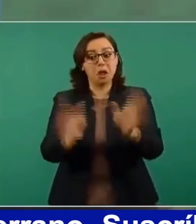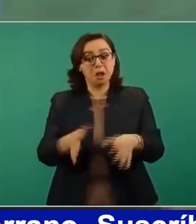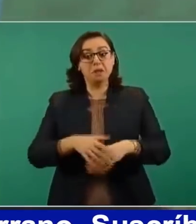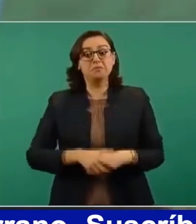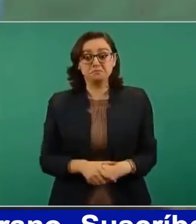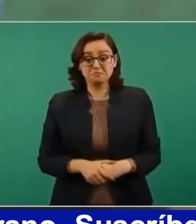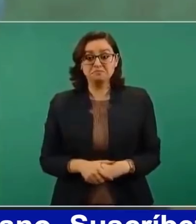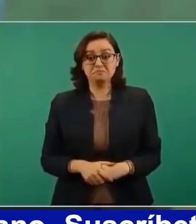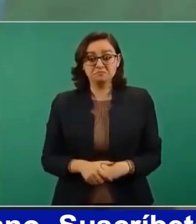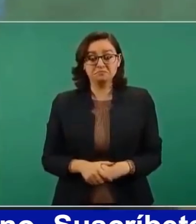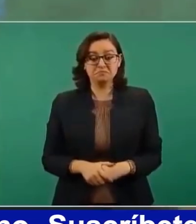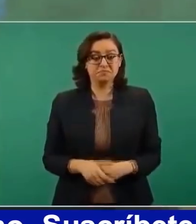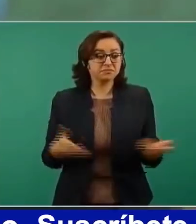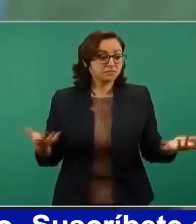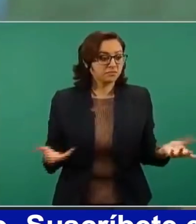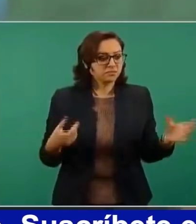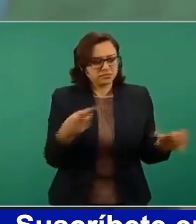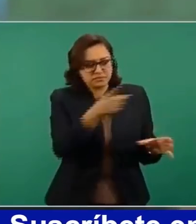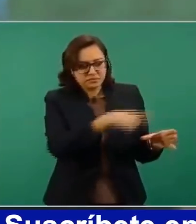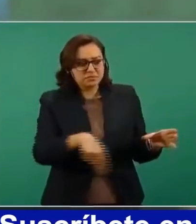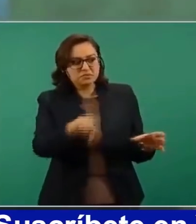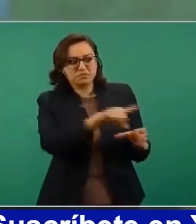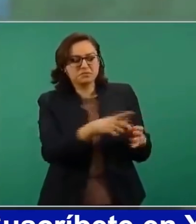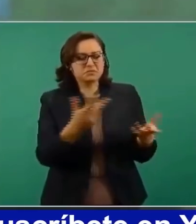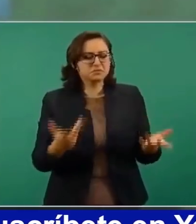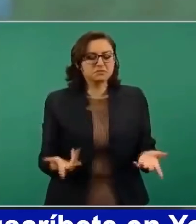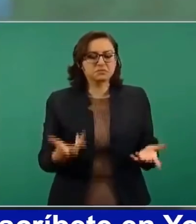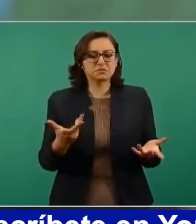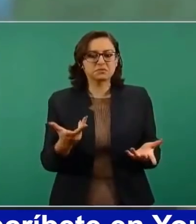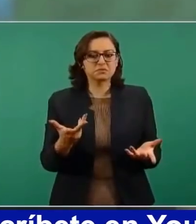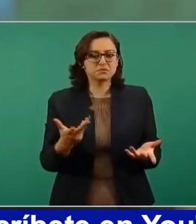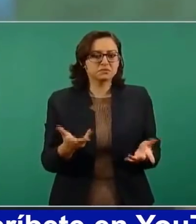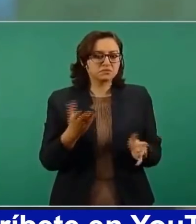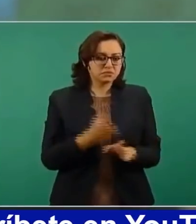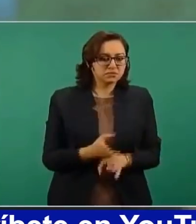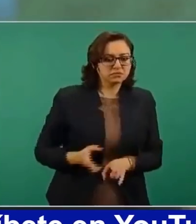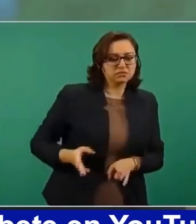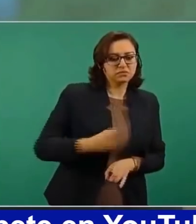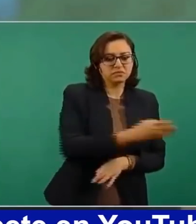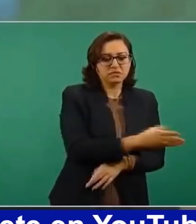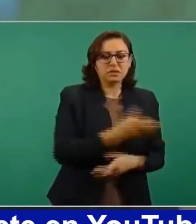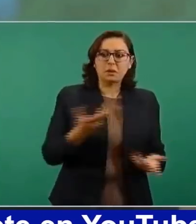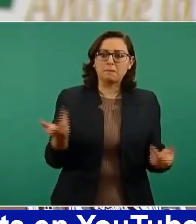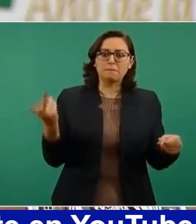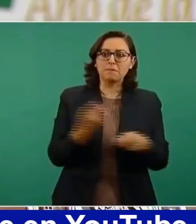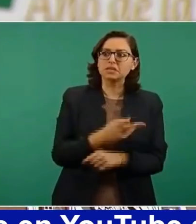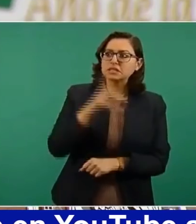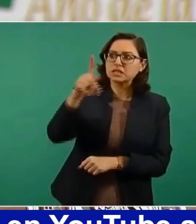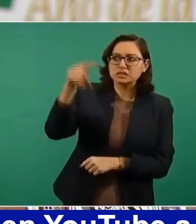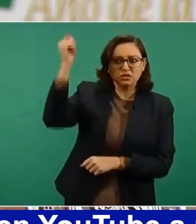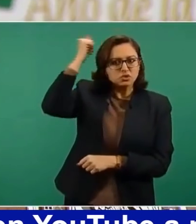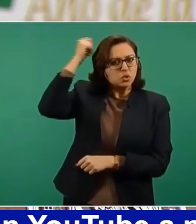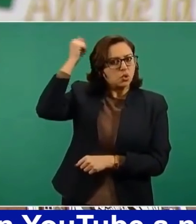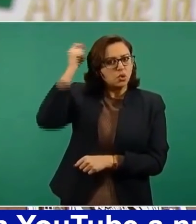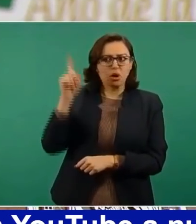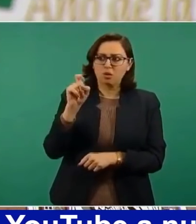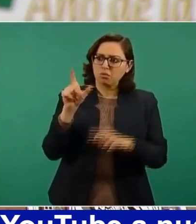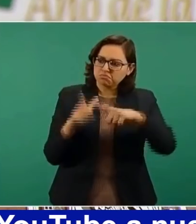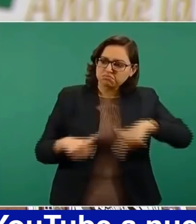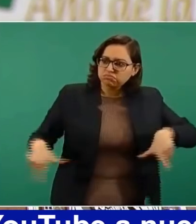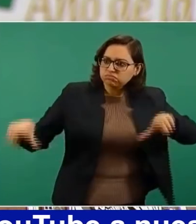a destruir y acabar con el lago de Texcoco